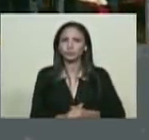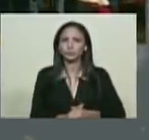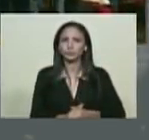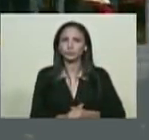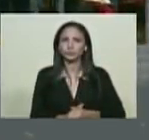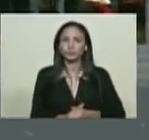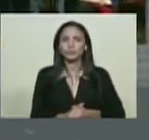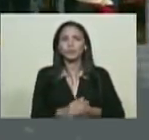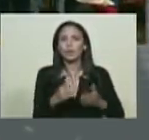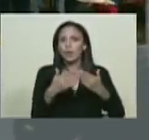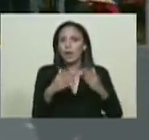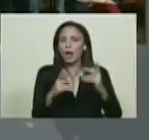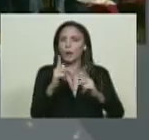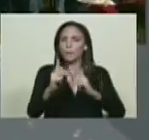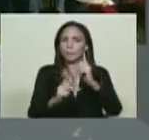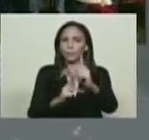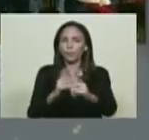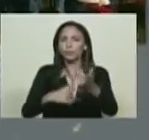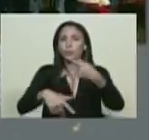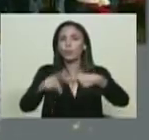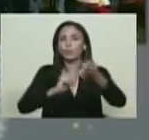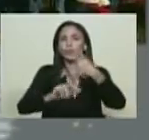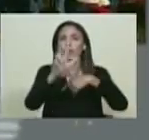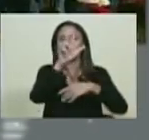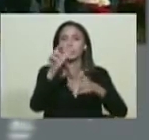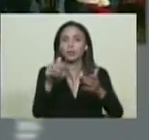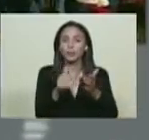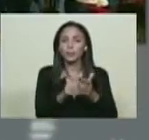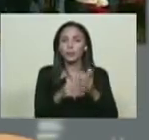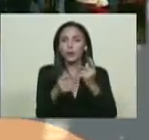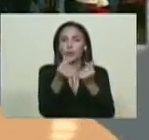A puerta de productor lo venden a 3.000 bolívares.